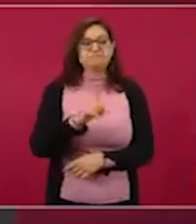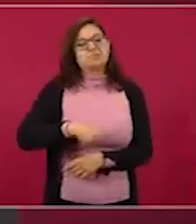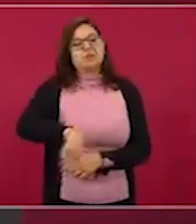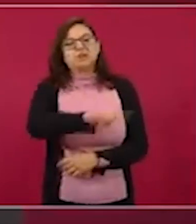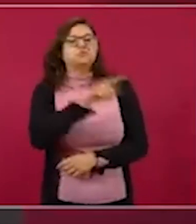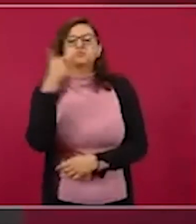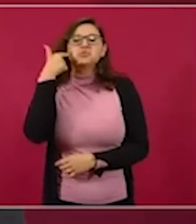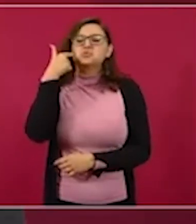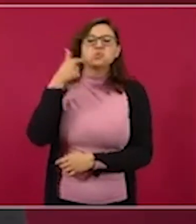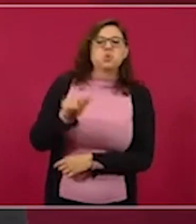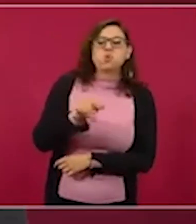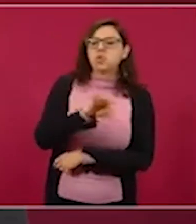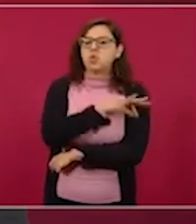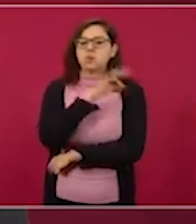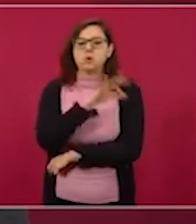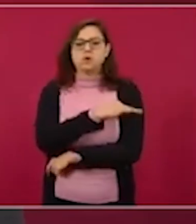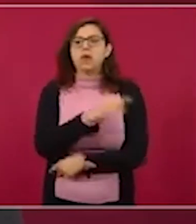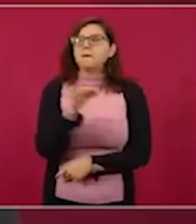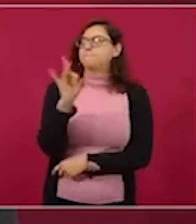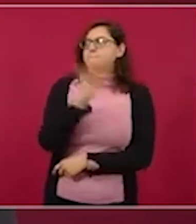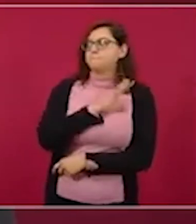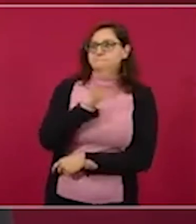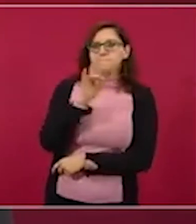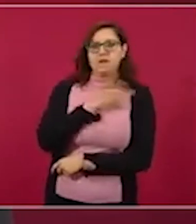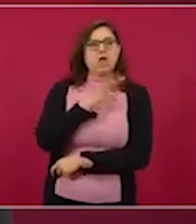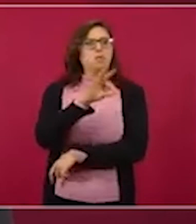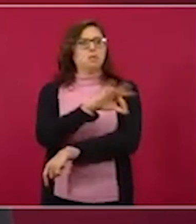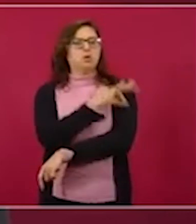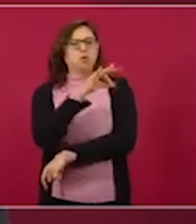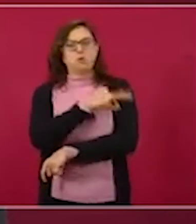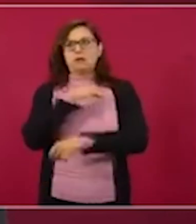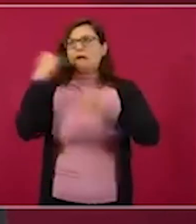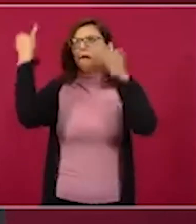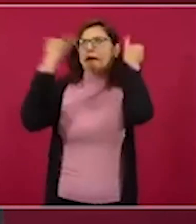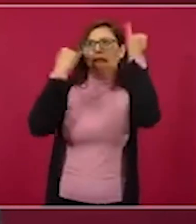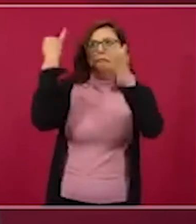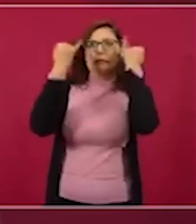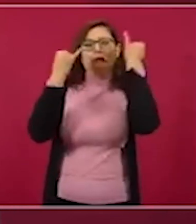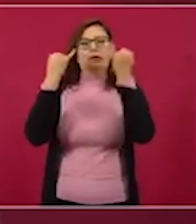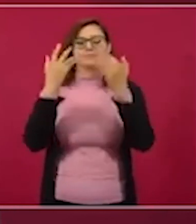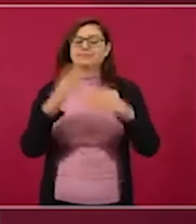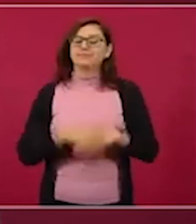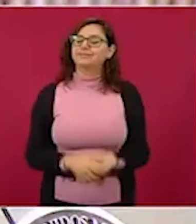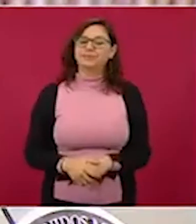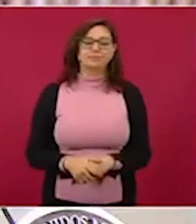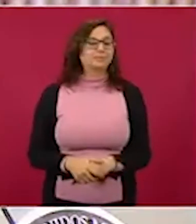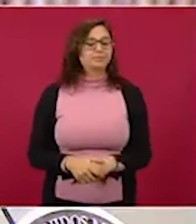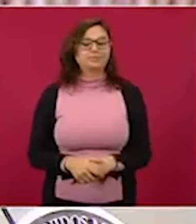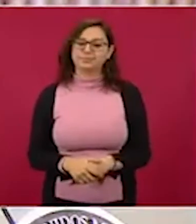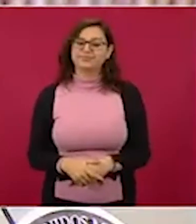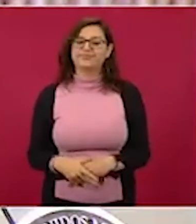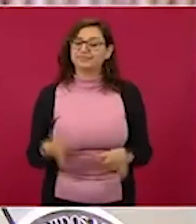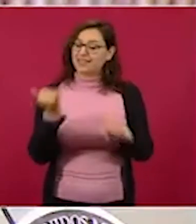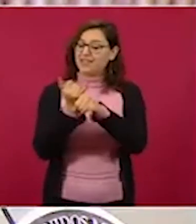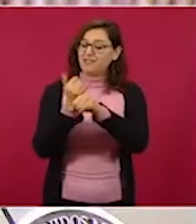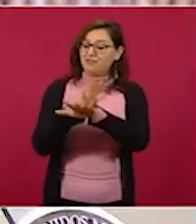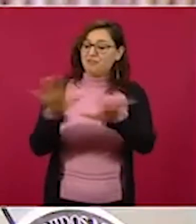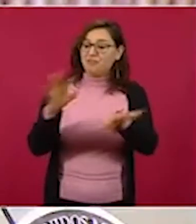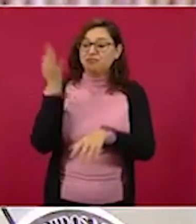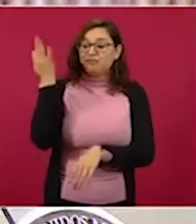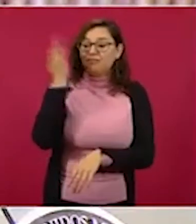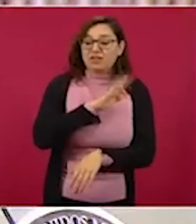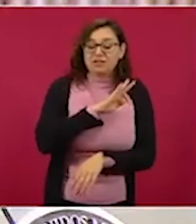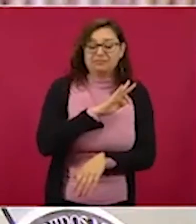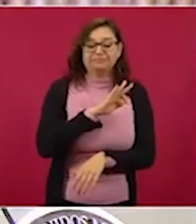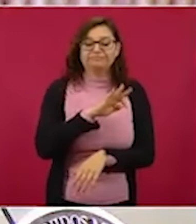vacunarse les dijeron que la vacuna les podía hacer daño eso es tan peligrosa la infamia porque causa daños a